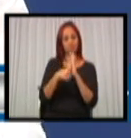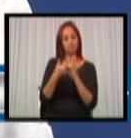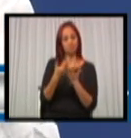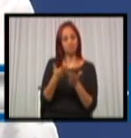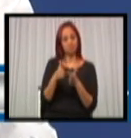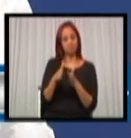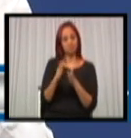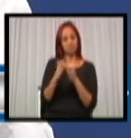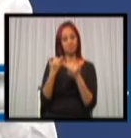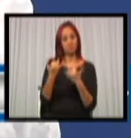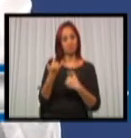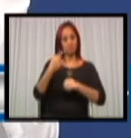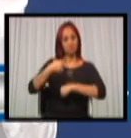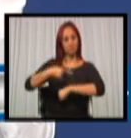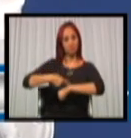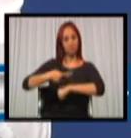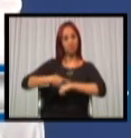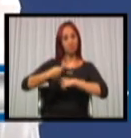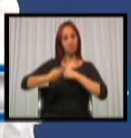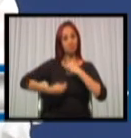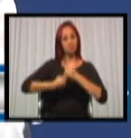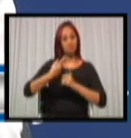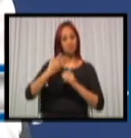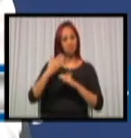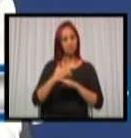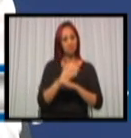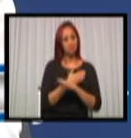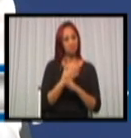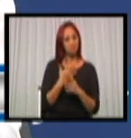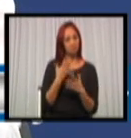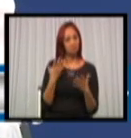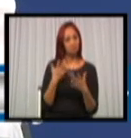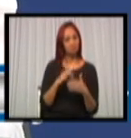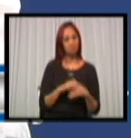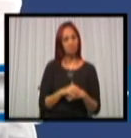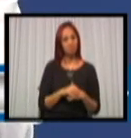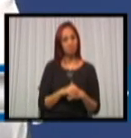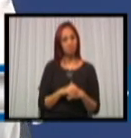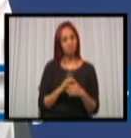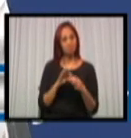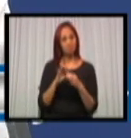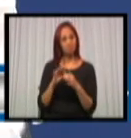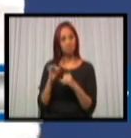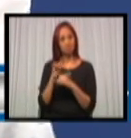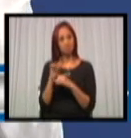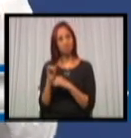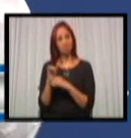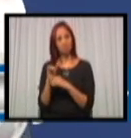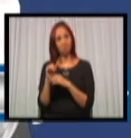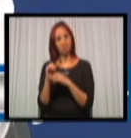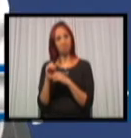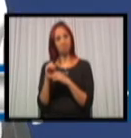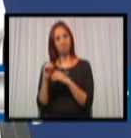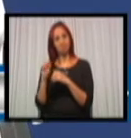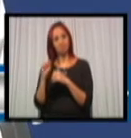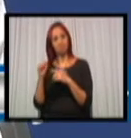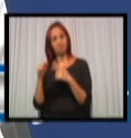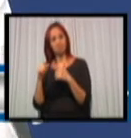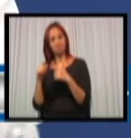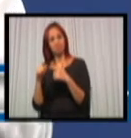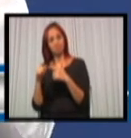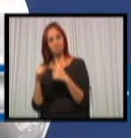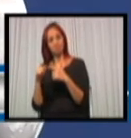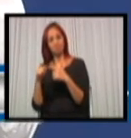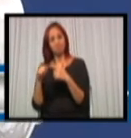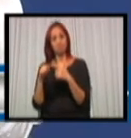los caminos que en este momento nos están generando ingresos como la agricultura, como el